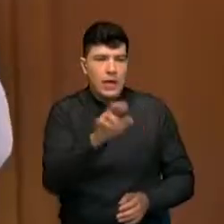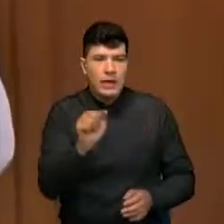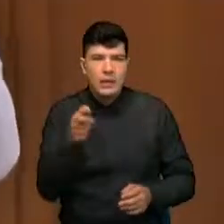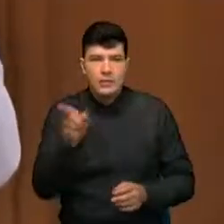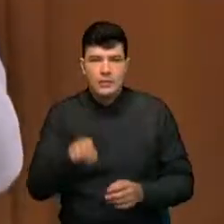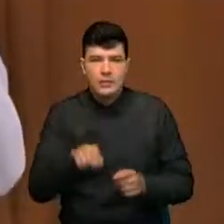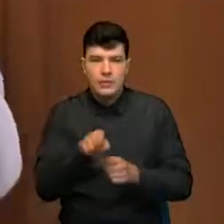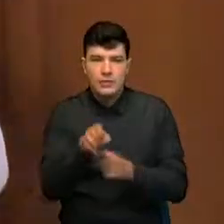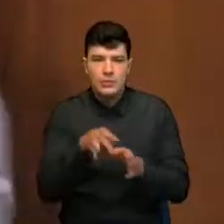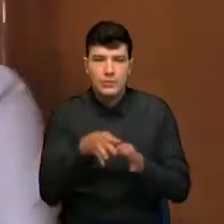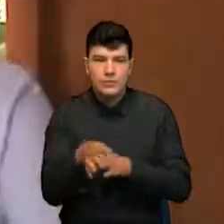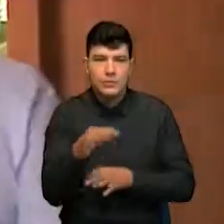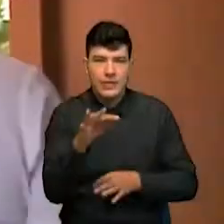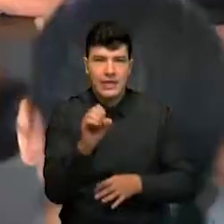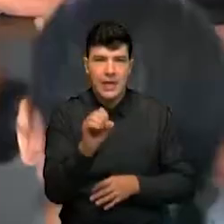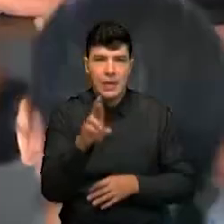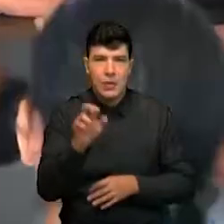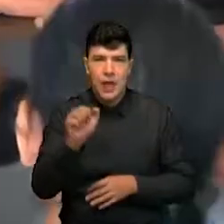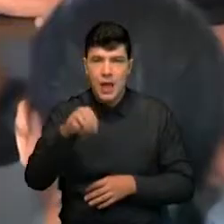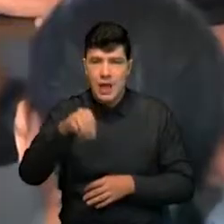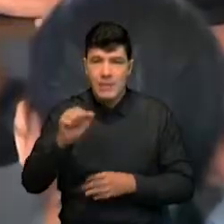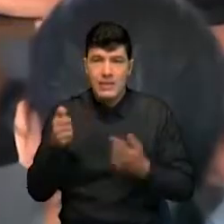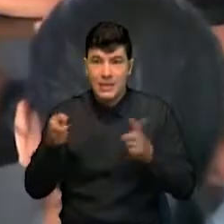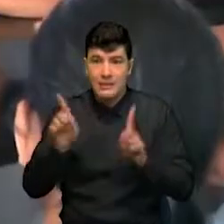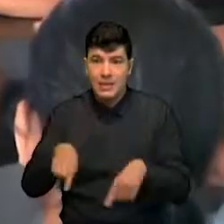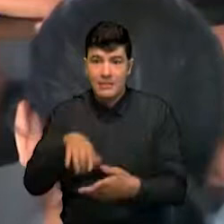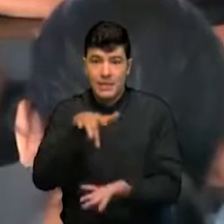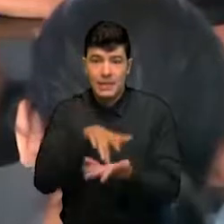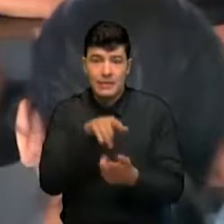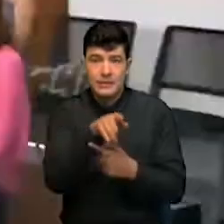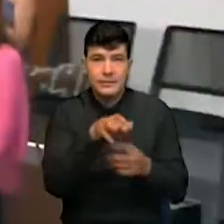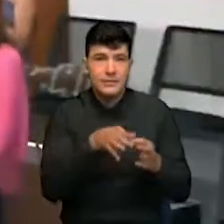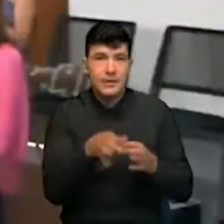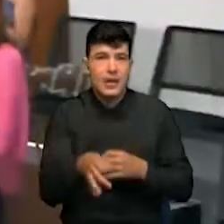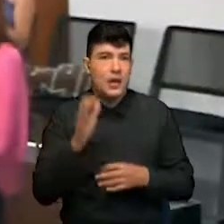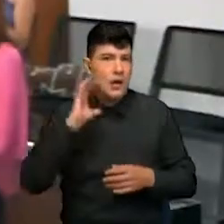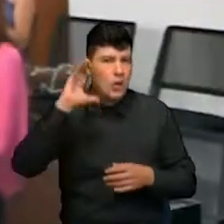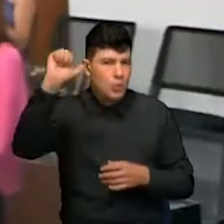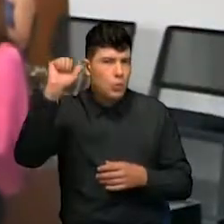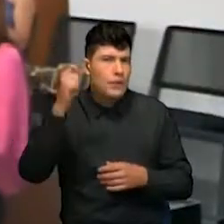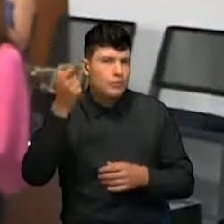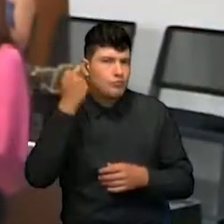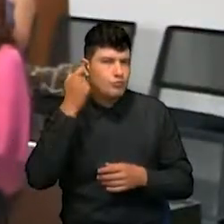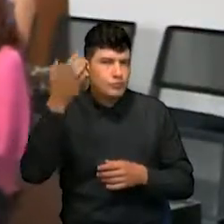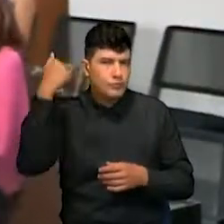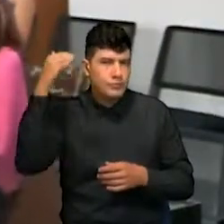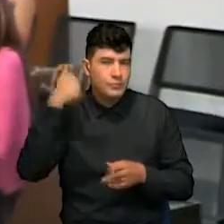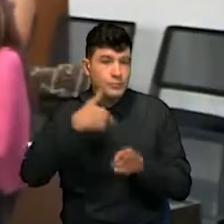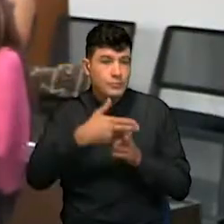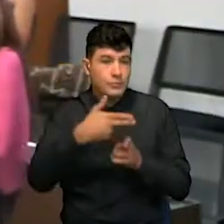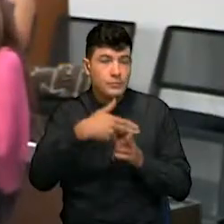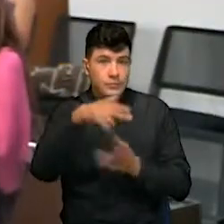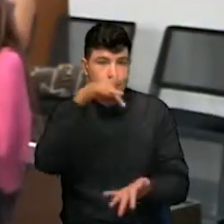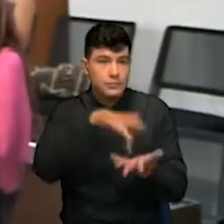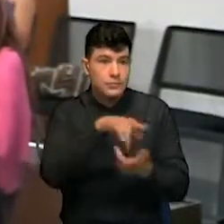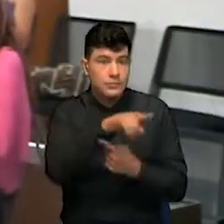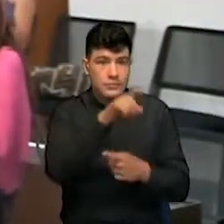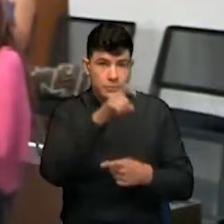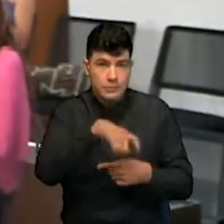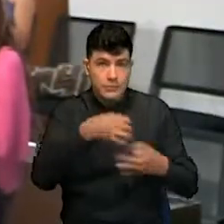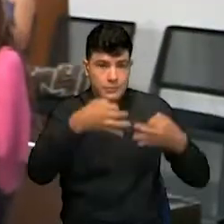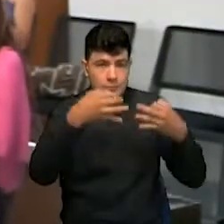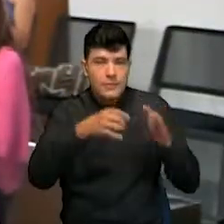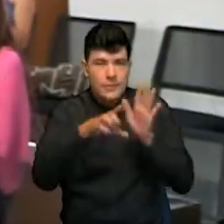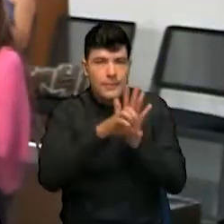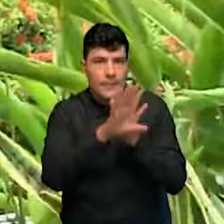Teorama. Tenemos una participación también de Ocaña, estaremos pronto a legalizar todo lo que se necesite con relación a